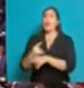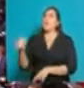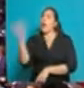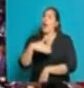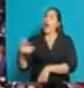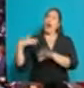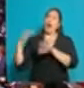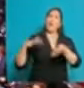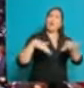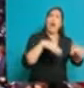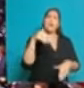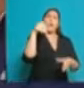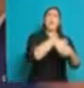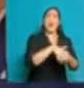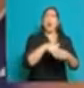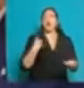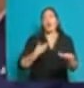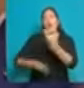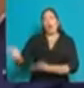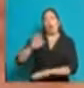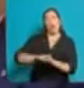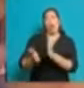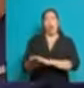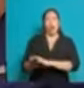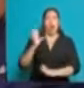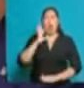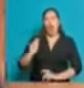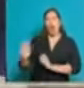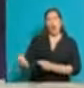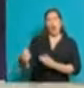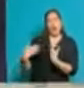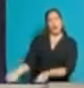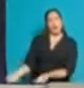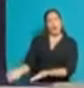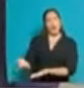a marchar o a votar a cambio de un favor.